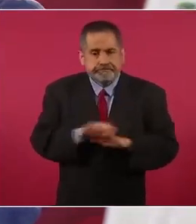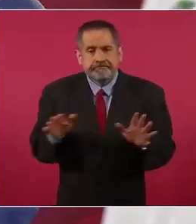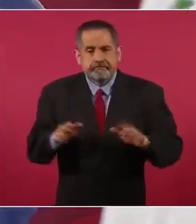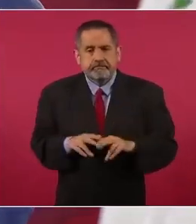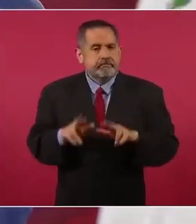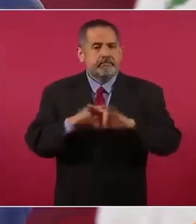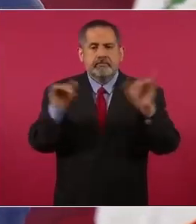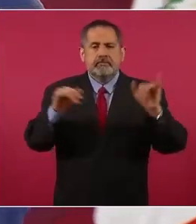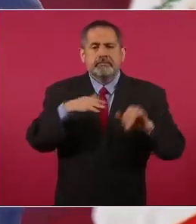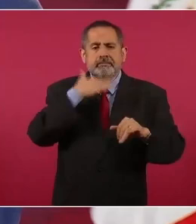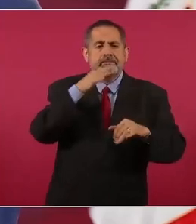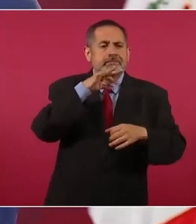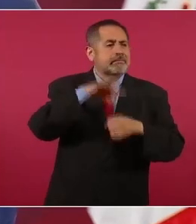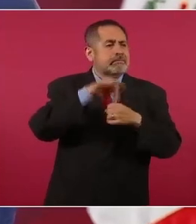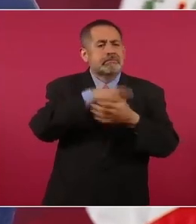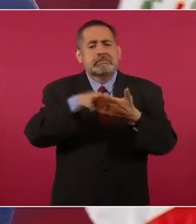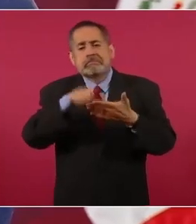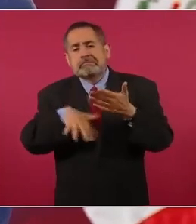ningún fraude,